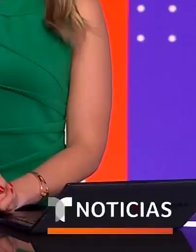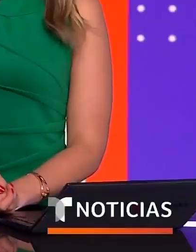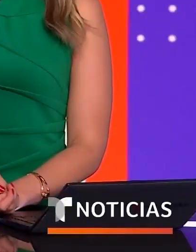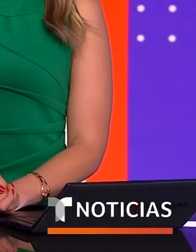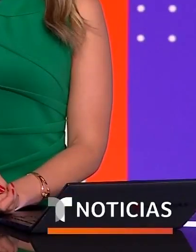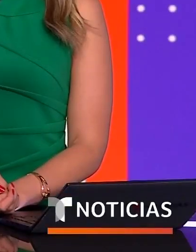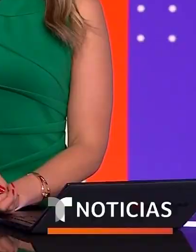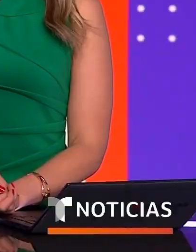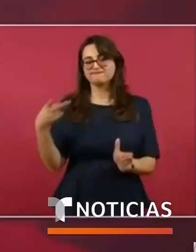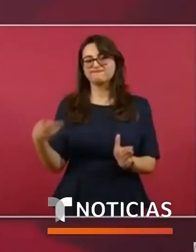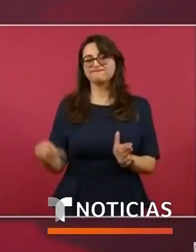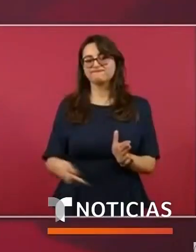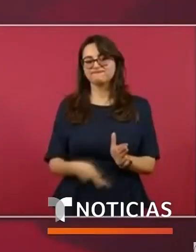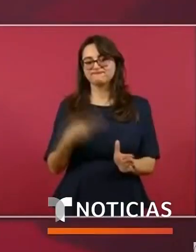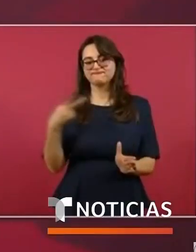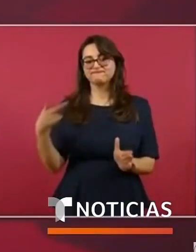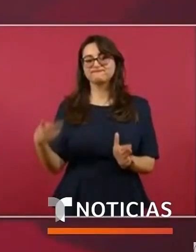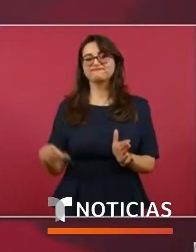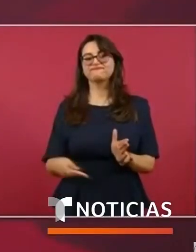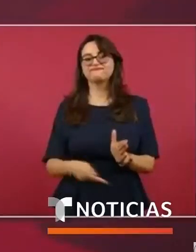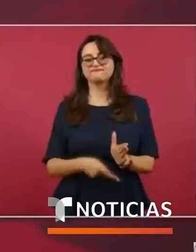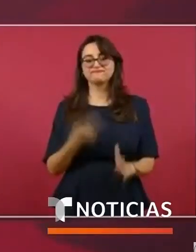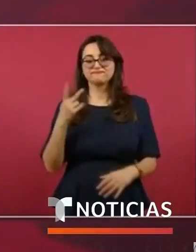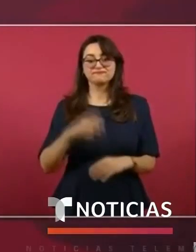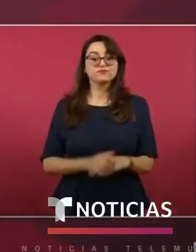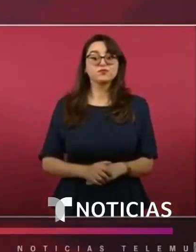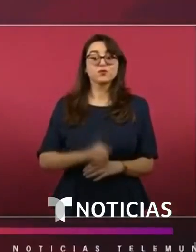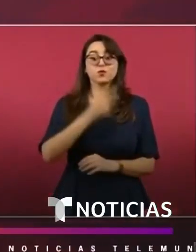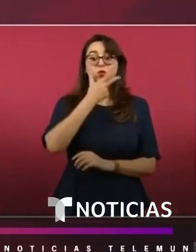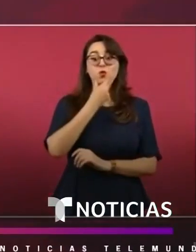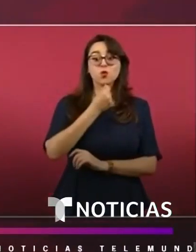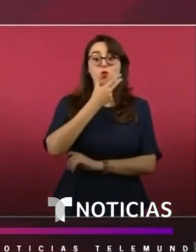Ron DeSantis. Señor Santi,